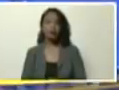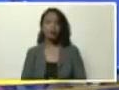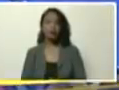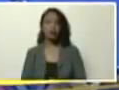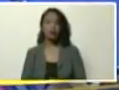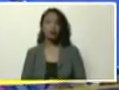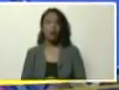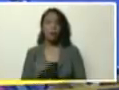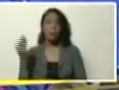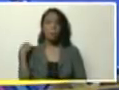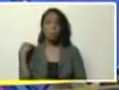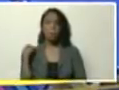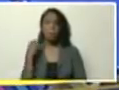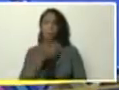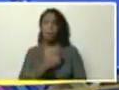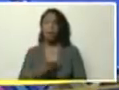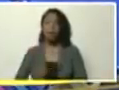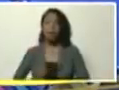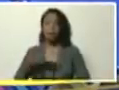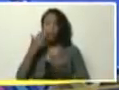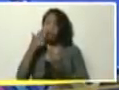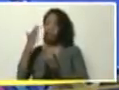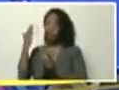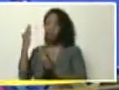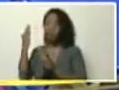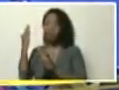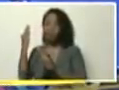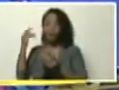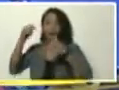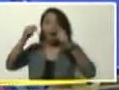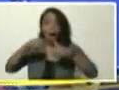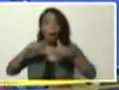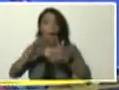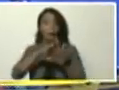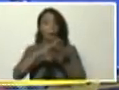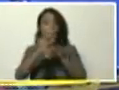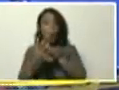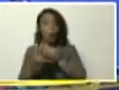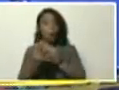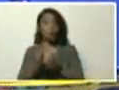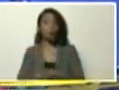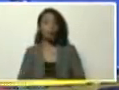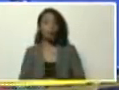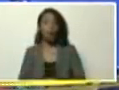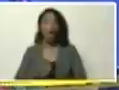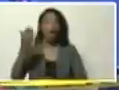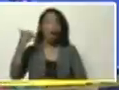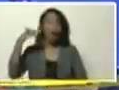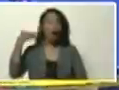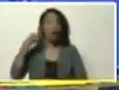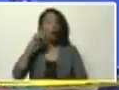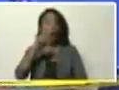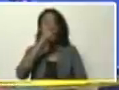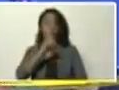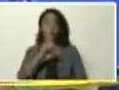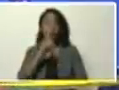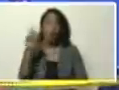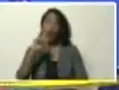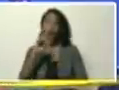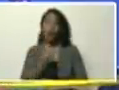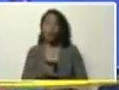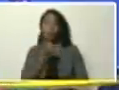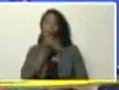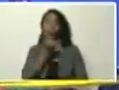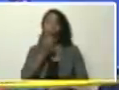y me dijeron: presidente, mire, aquí en este barrio antes, hace un año, dos años, no fallaba el